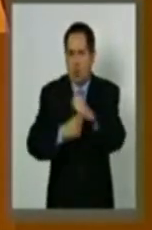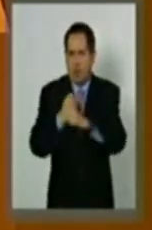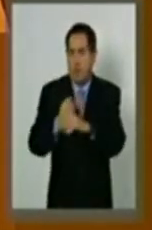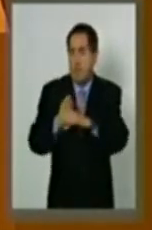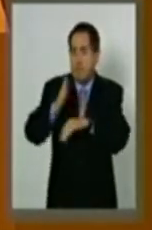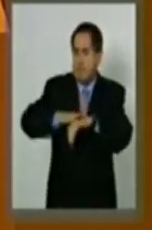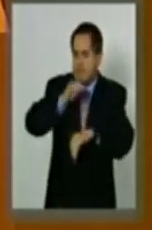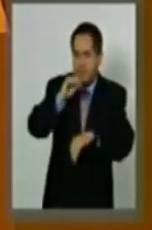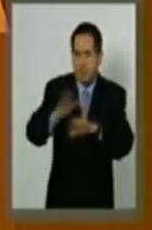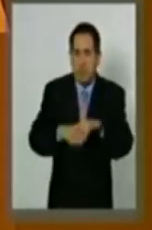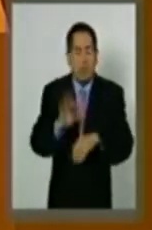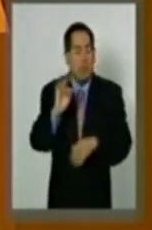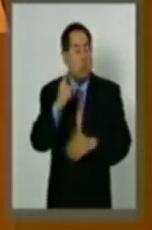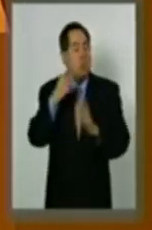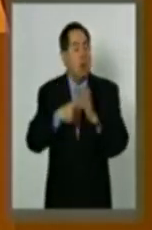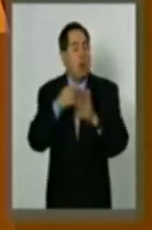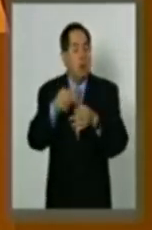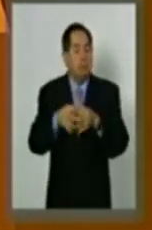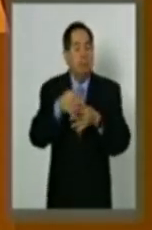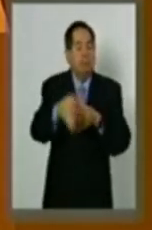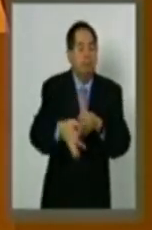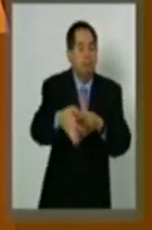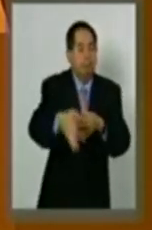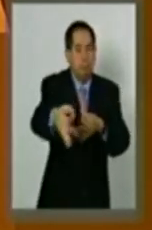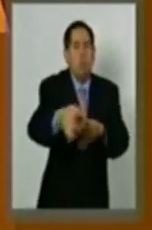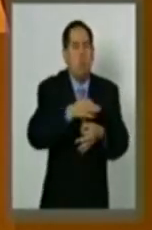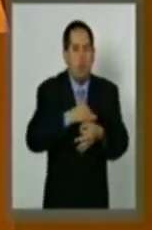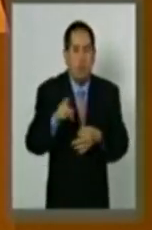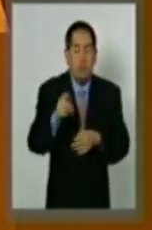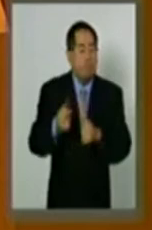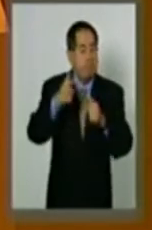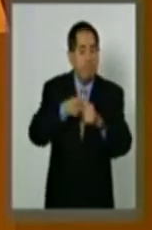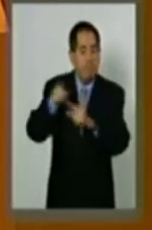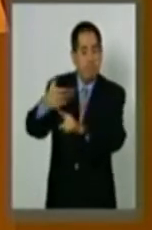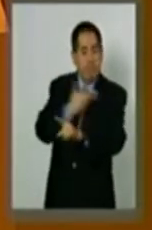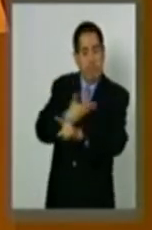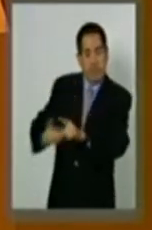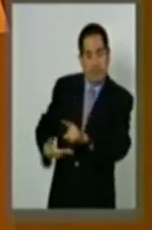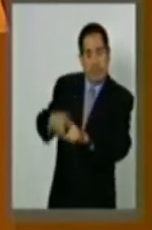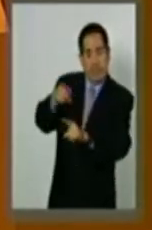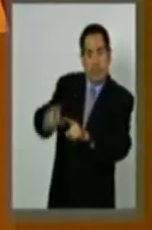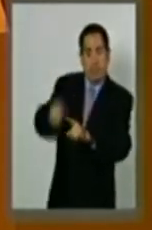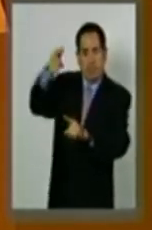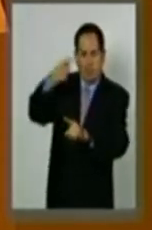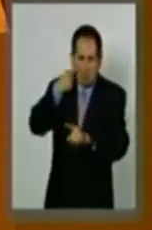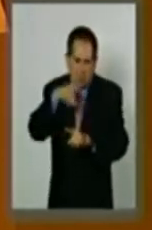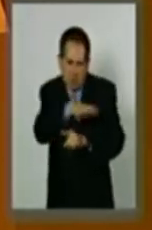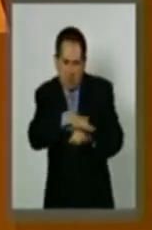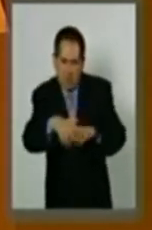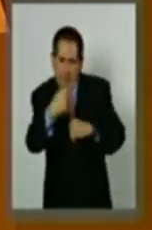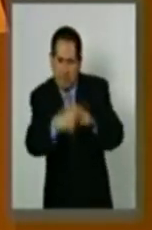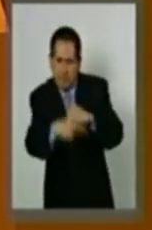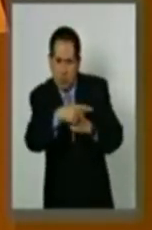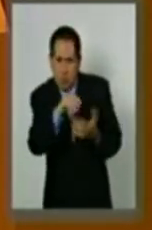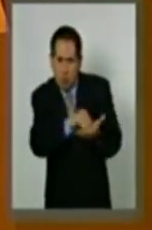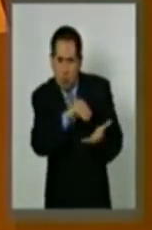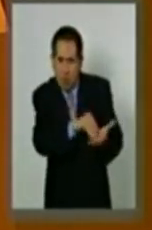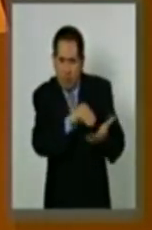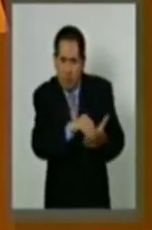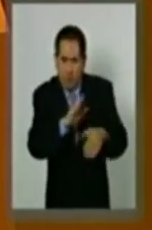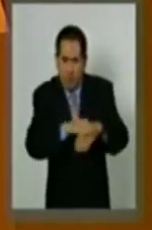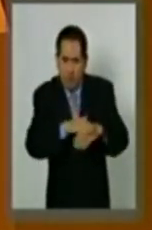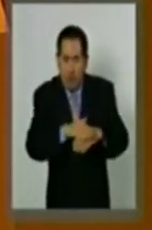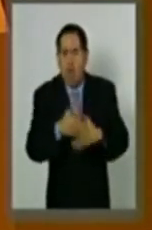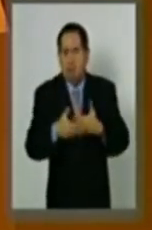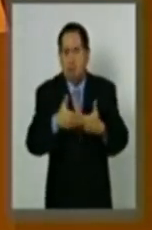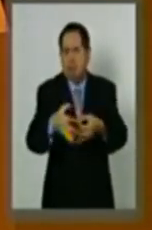podrá prorrogarse por acuerdo del presidente siempre que la amenaza o el riesgo subsista en el interior de